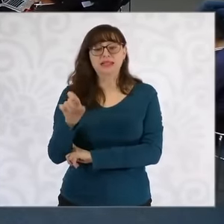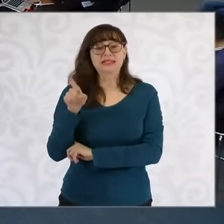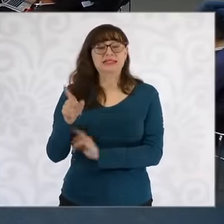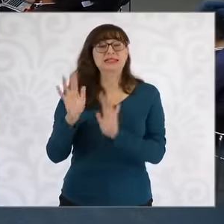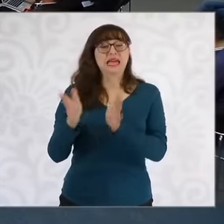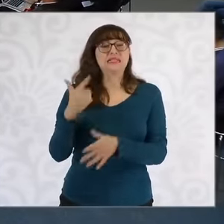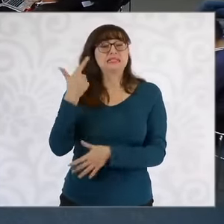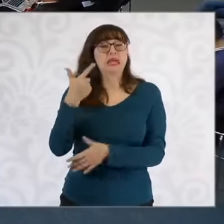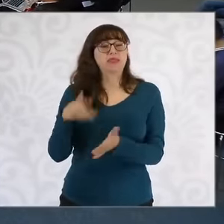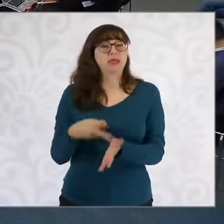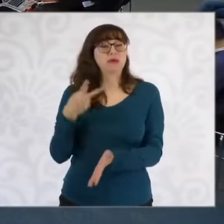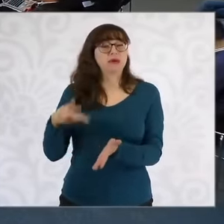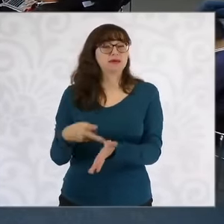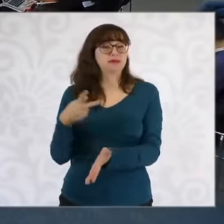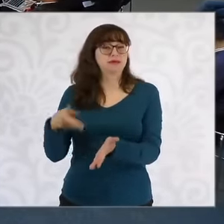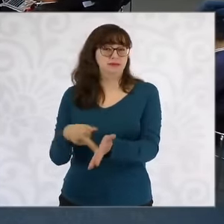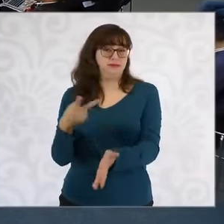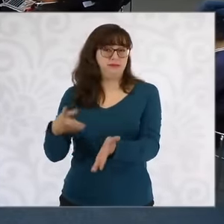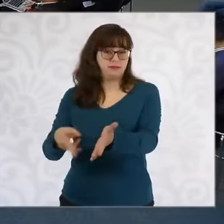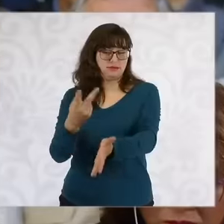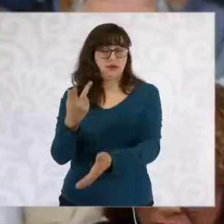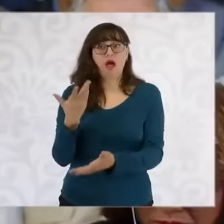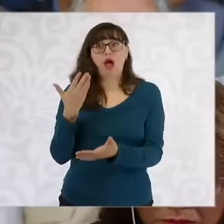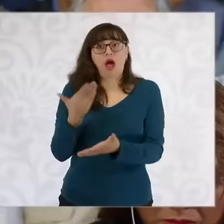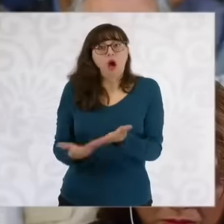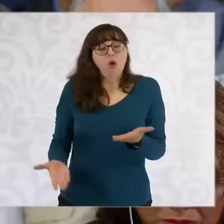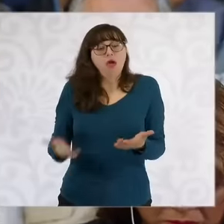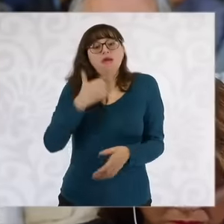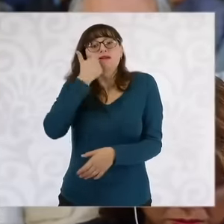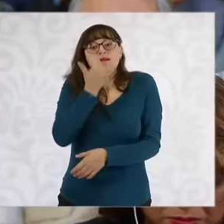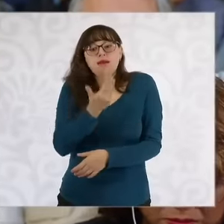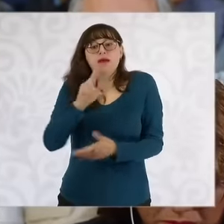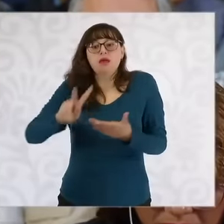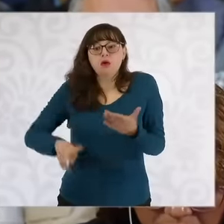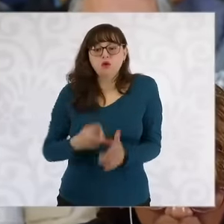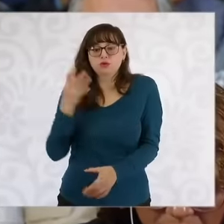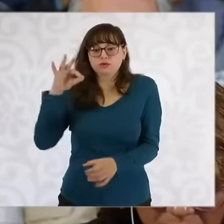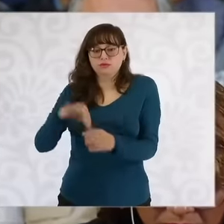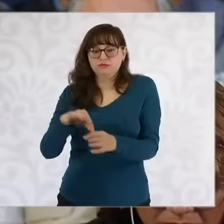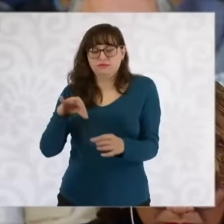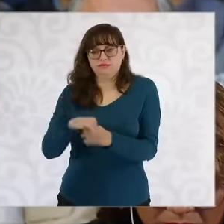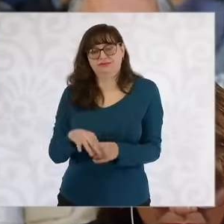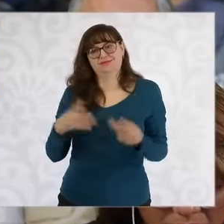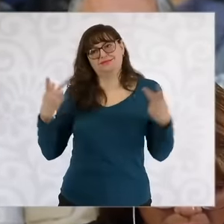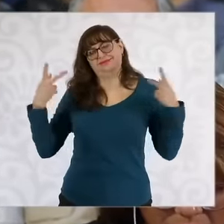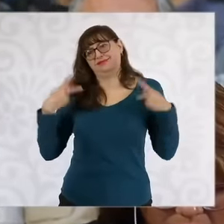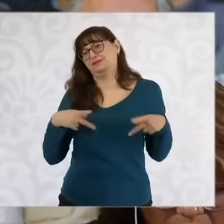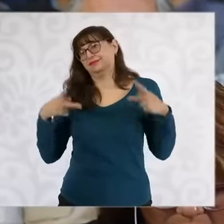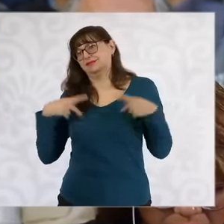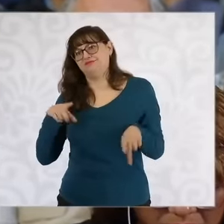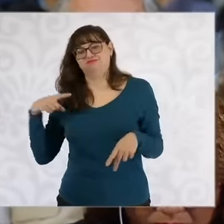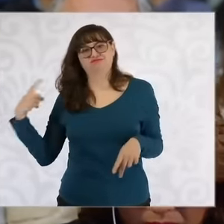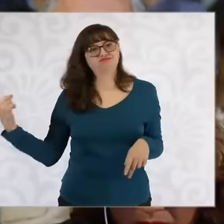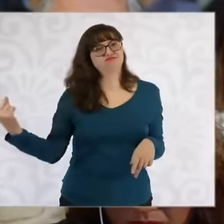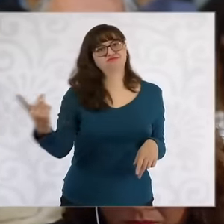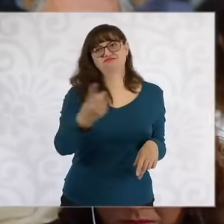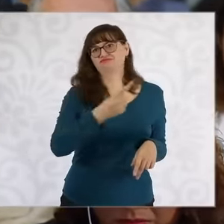ocasión, y en ese sentido pues los activos y jubilados de ferrocarrileros